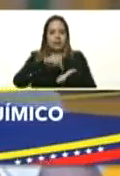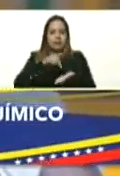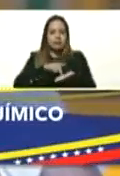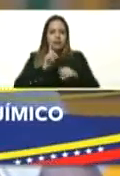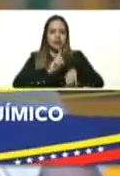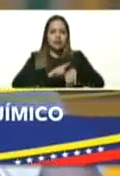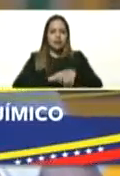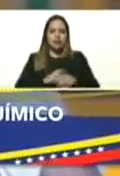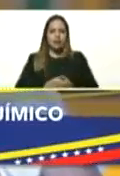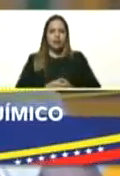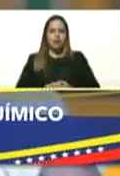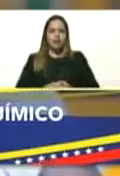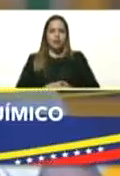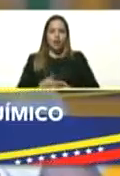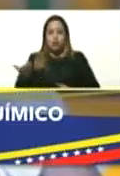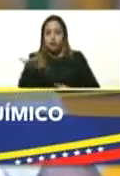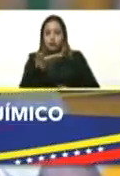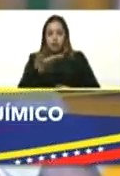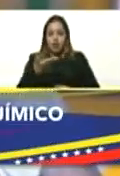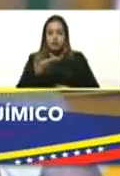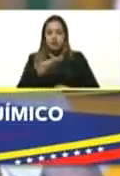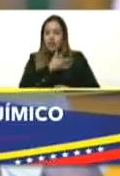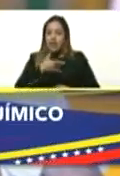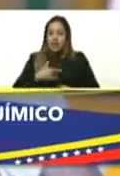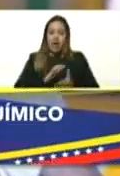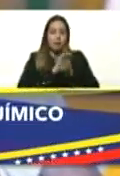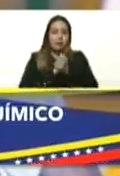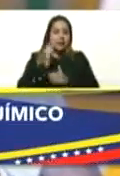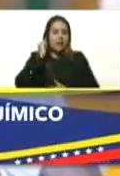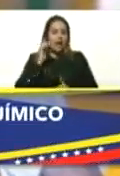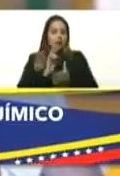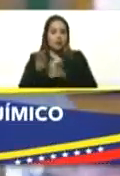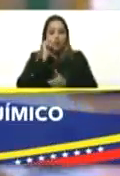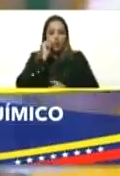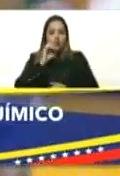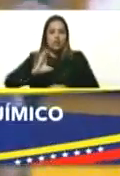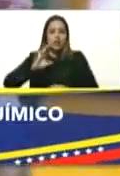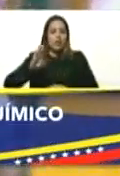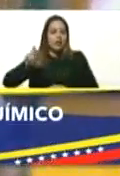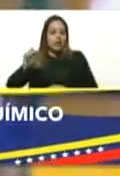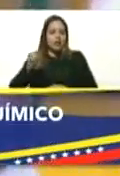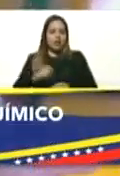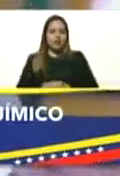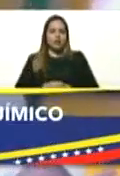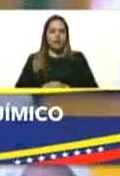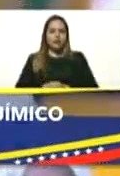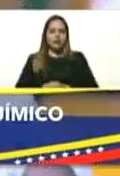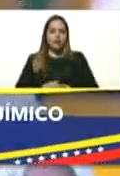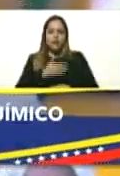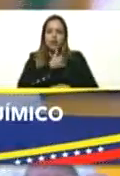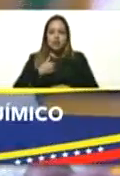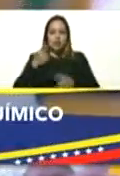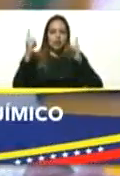tiempos, ustedes, queridos compañeros, compañeras de los CPT. Si quisiéramos también,